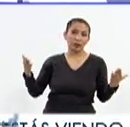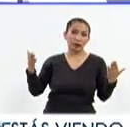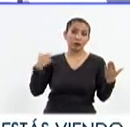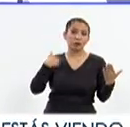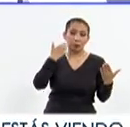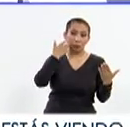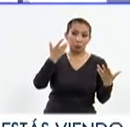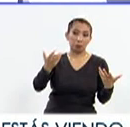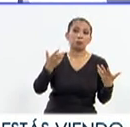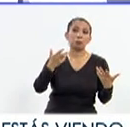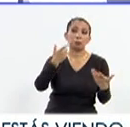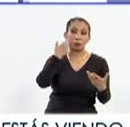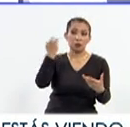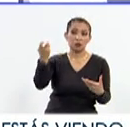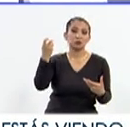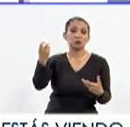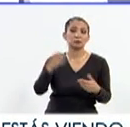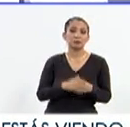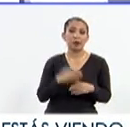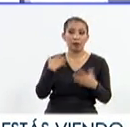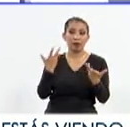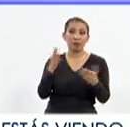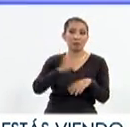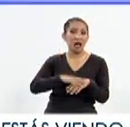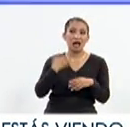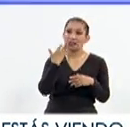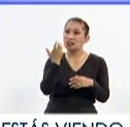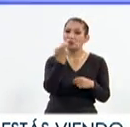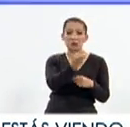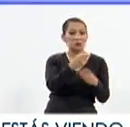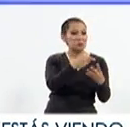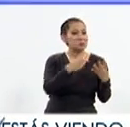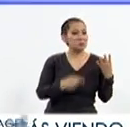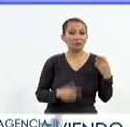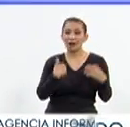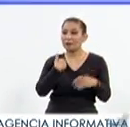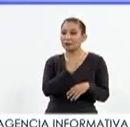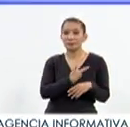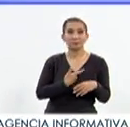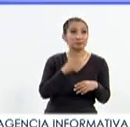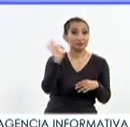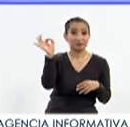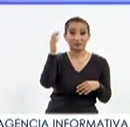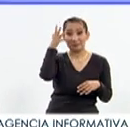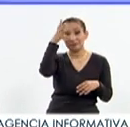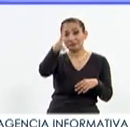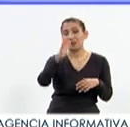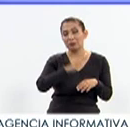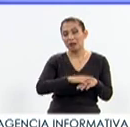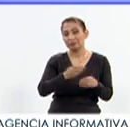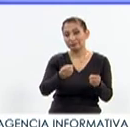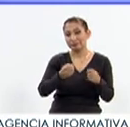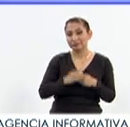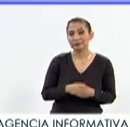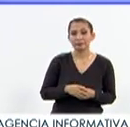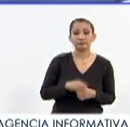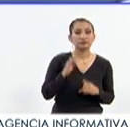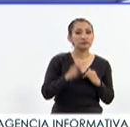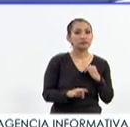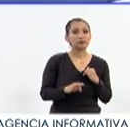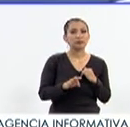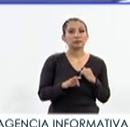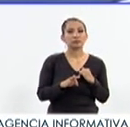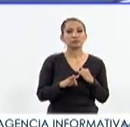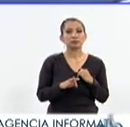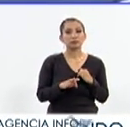a cosas que yo también quiero, ¿no? Ya ambiciono más cosas, ya me gustaría obtener más cosas. Claro,